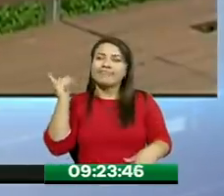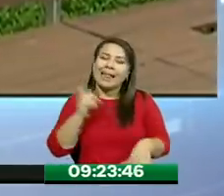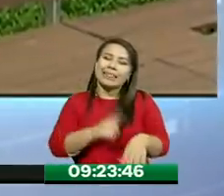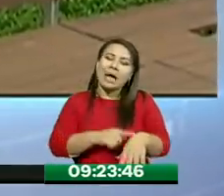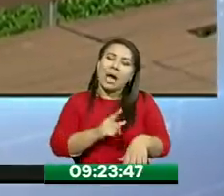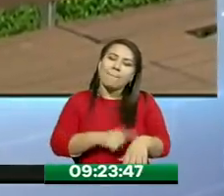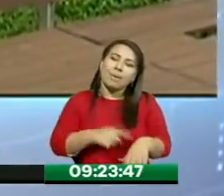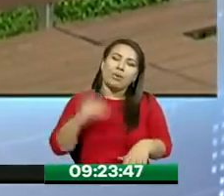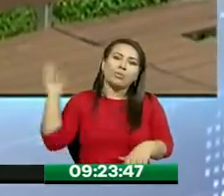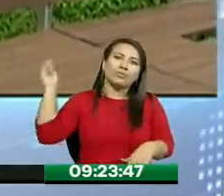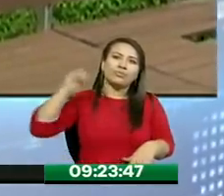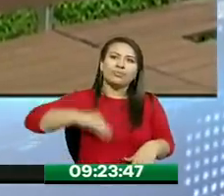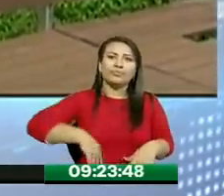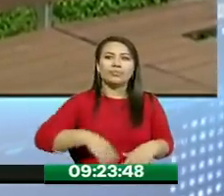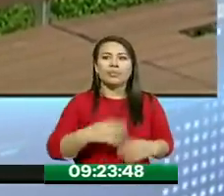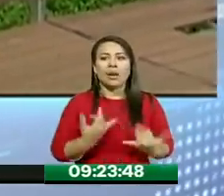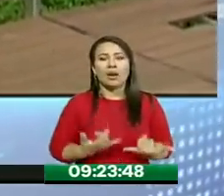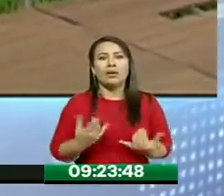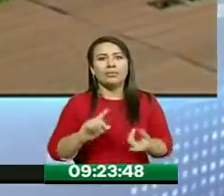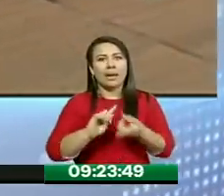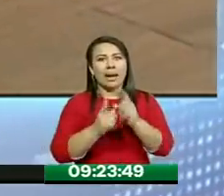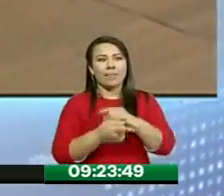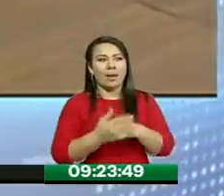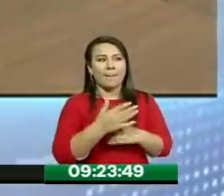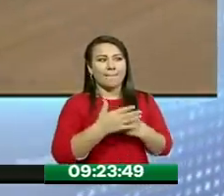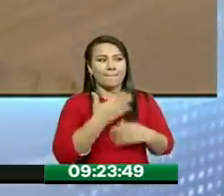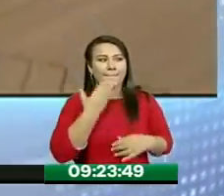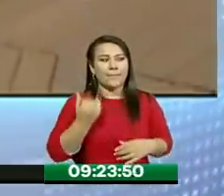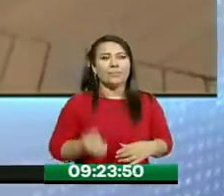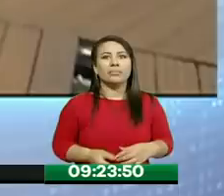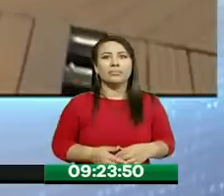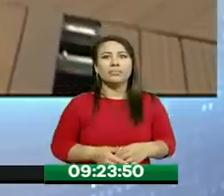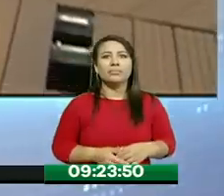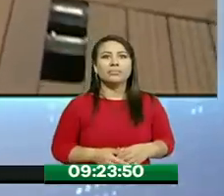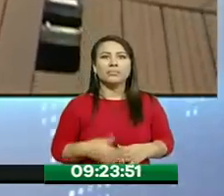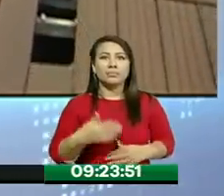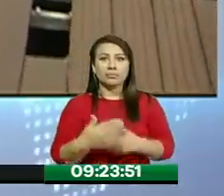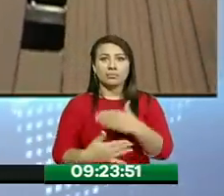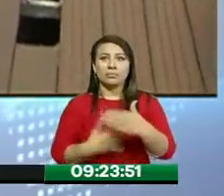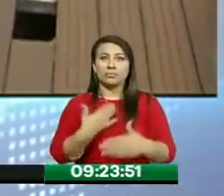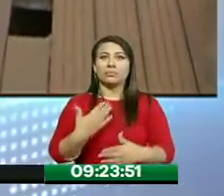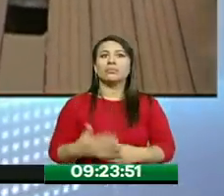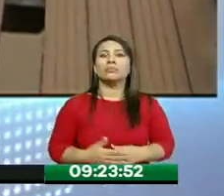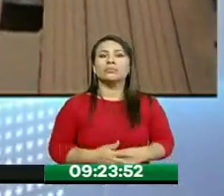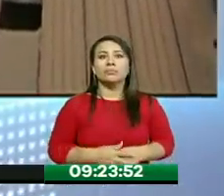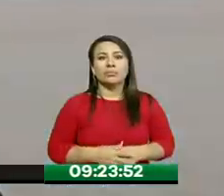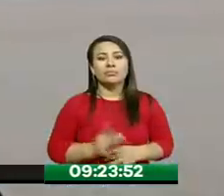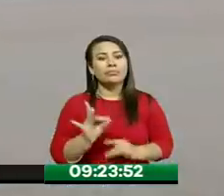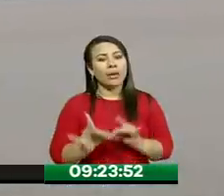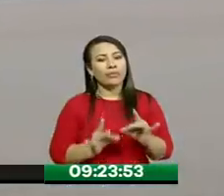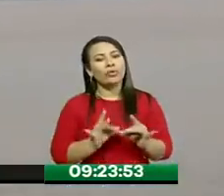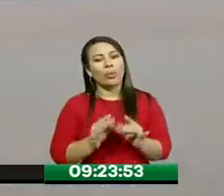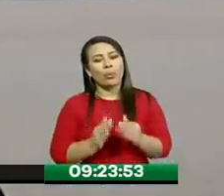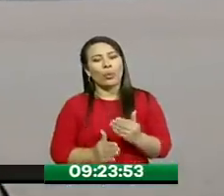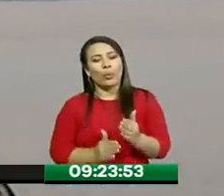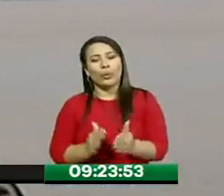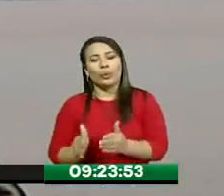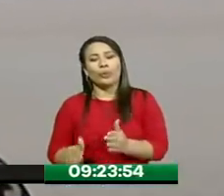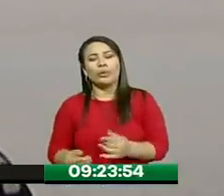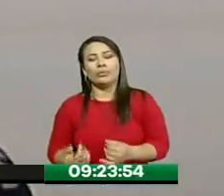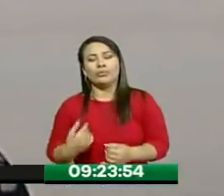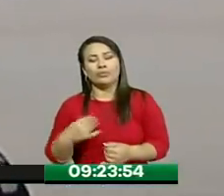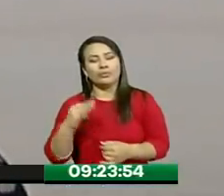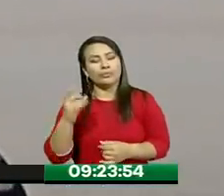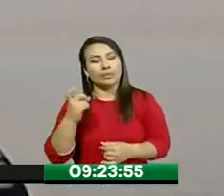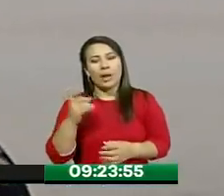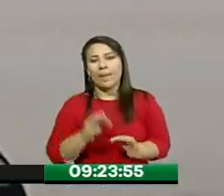autoridades carcelarias del país, con el apoyo del Ministerio de Salud, inauguraron en Guayaquil un pabellón especial destinado para